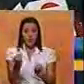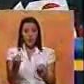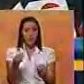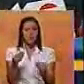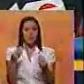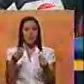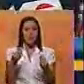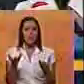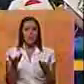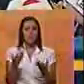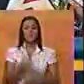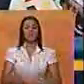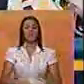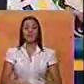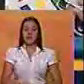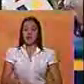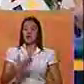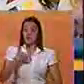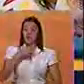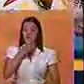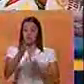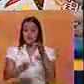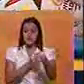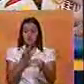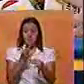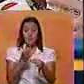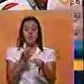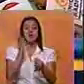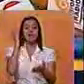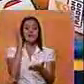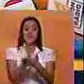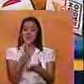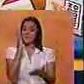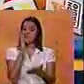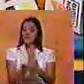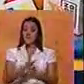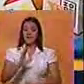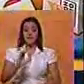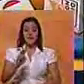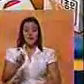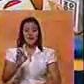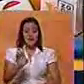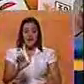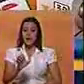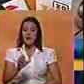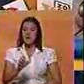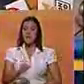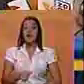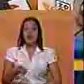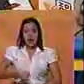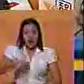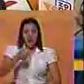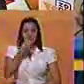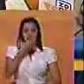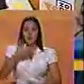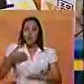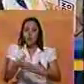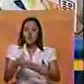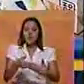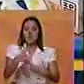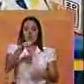Mira, te puedo decir que el Consejo siempre ha actuado con una mayor diligencia en los últimos procesos